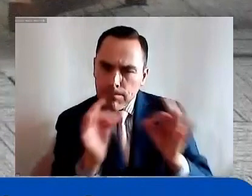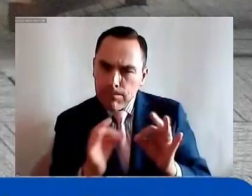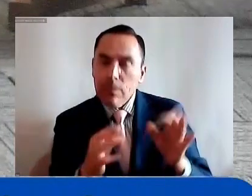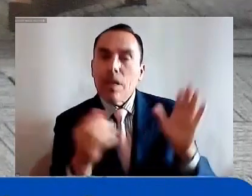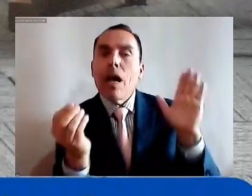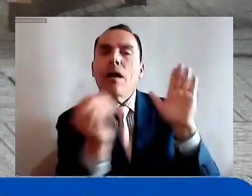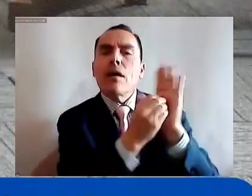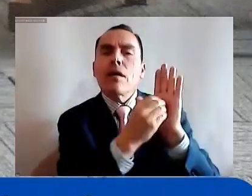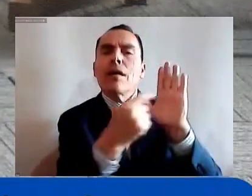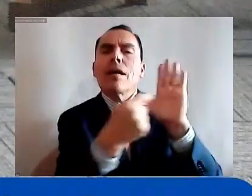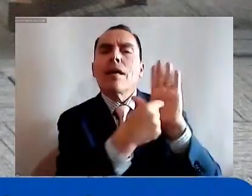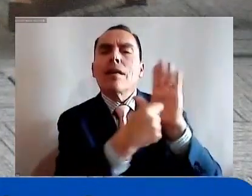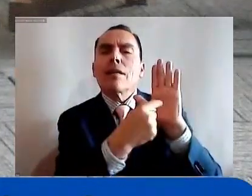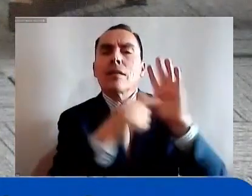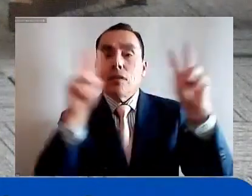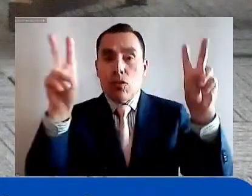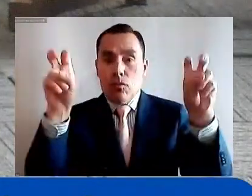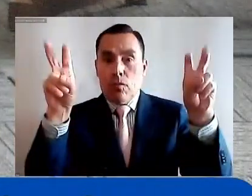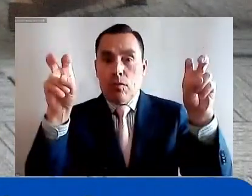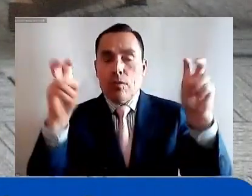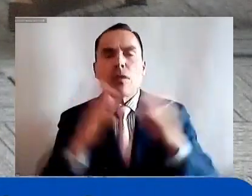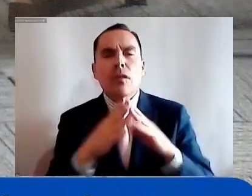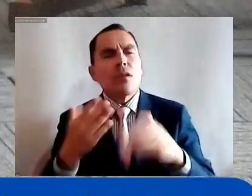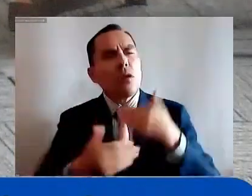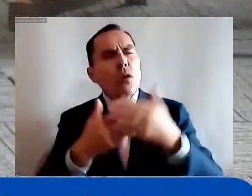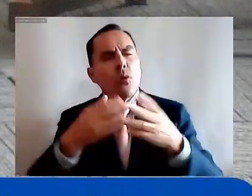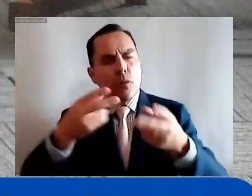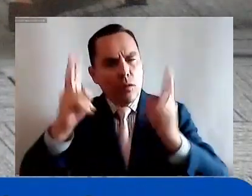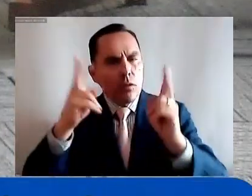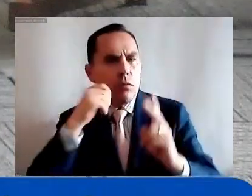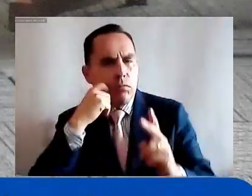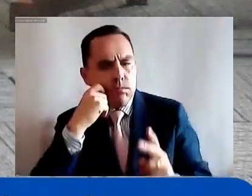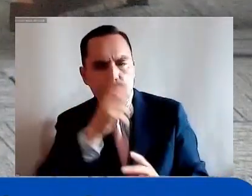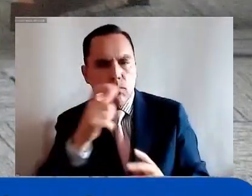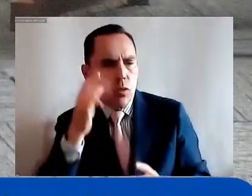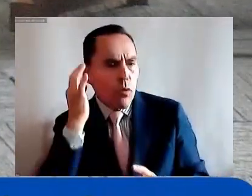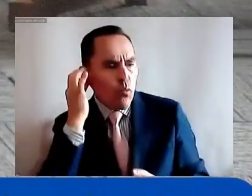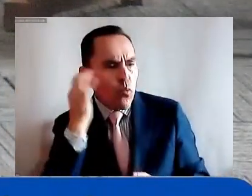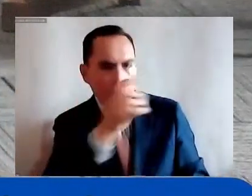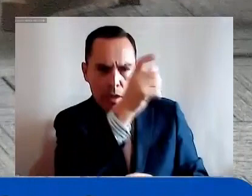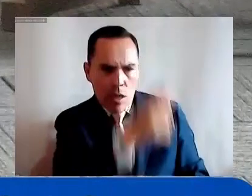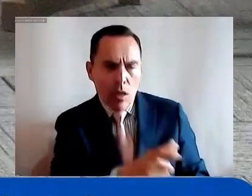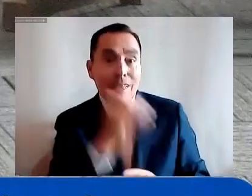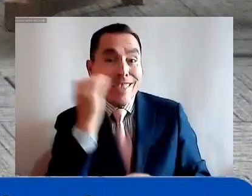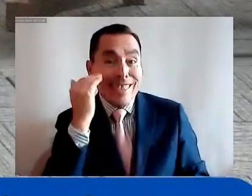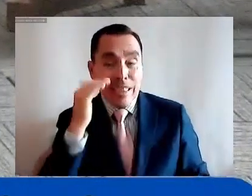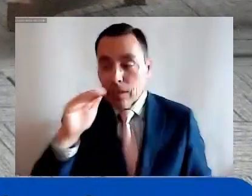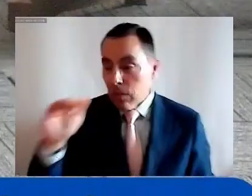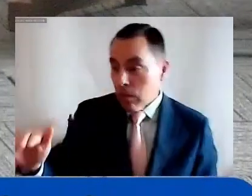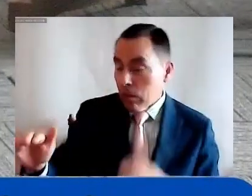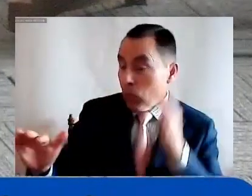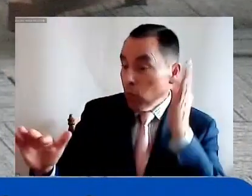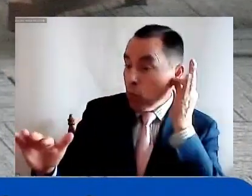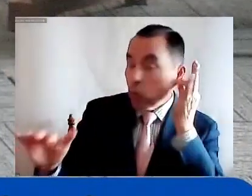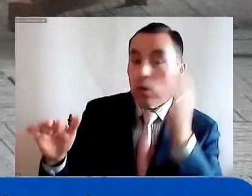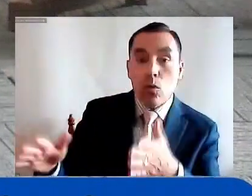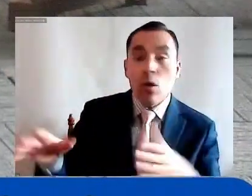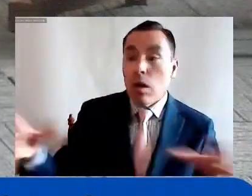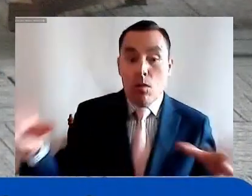que, comillas, los derechos humanos de la mujer y de la niña son parte